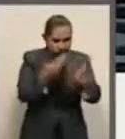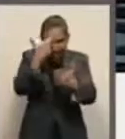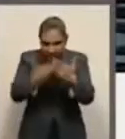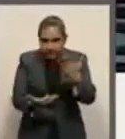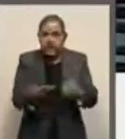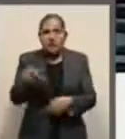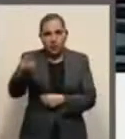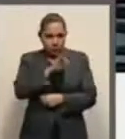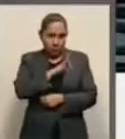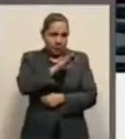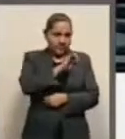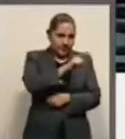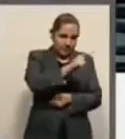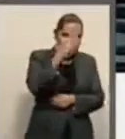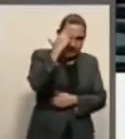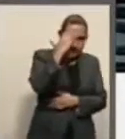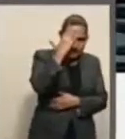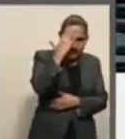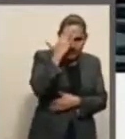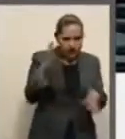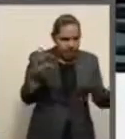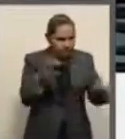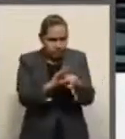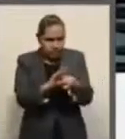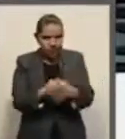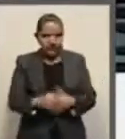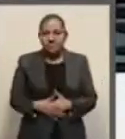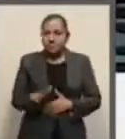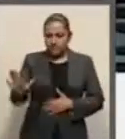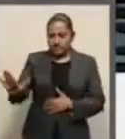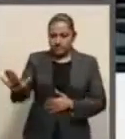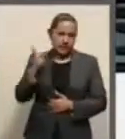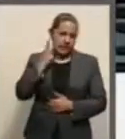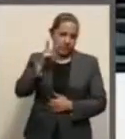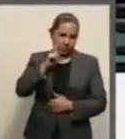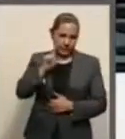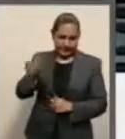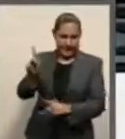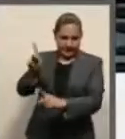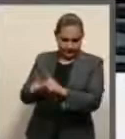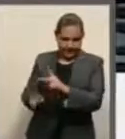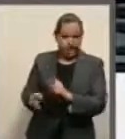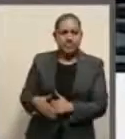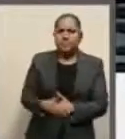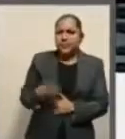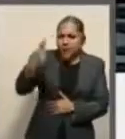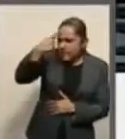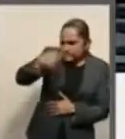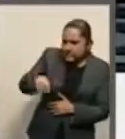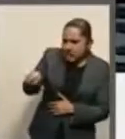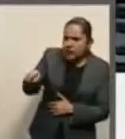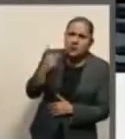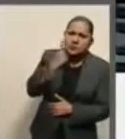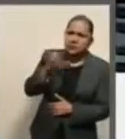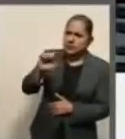general permítame diputada el diputado espadas con qué objeto